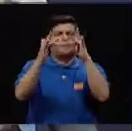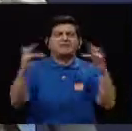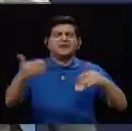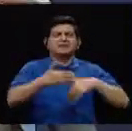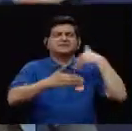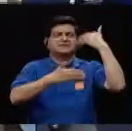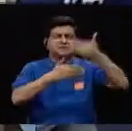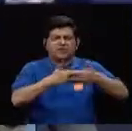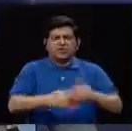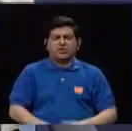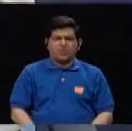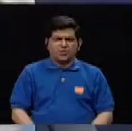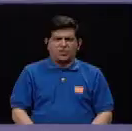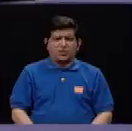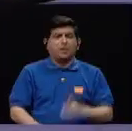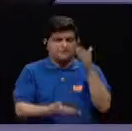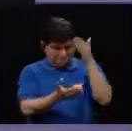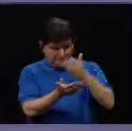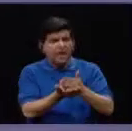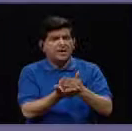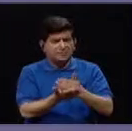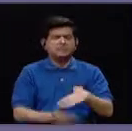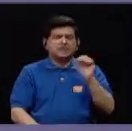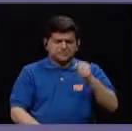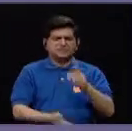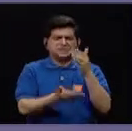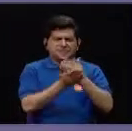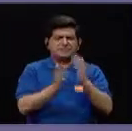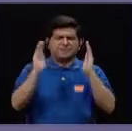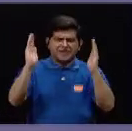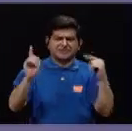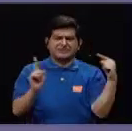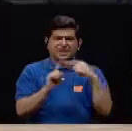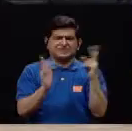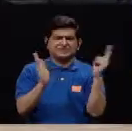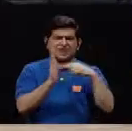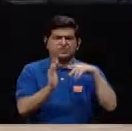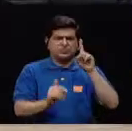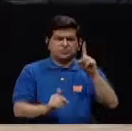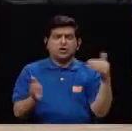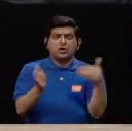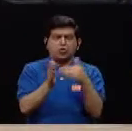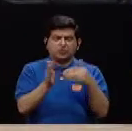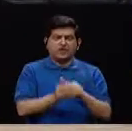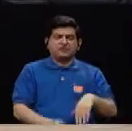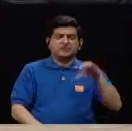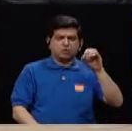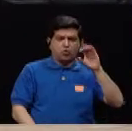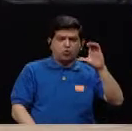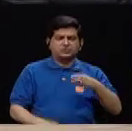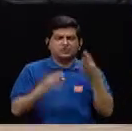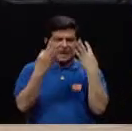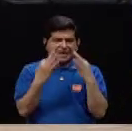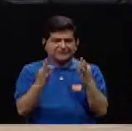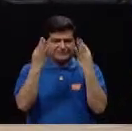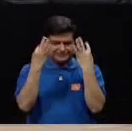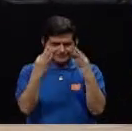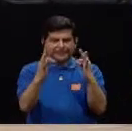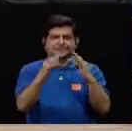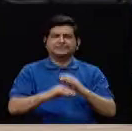un espacio, un largo espacio, ¿verdad? Una larga pausa hasta el 2001, en que otra vez Óscar Castillo se